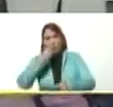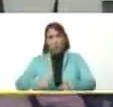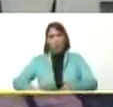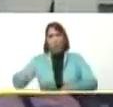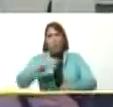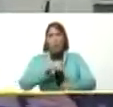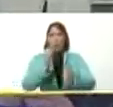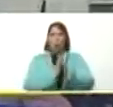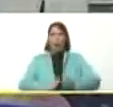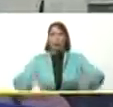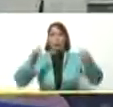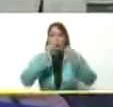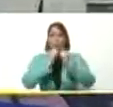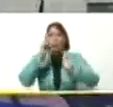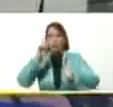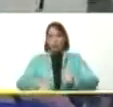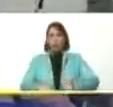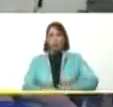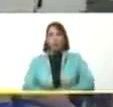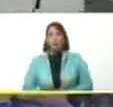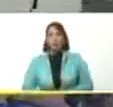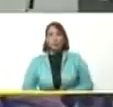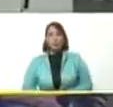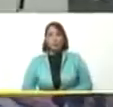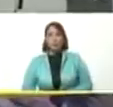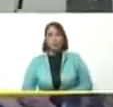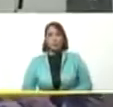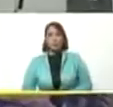como premio al pueblo de Oriente, Luis José Marcano.